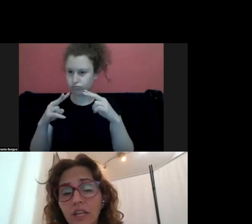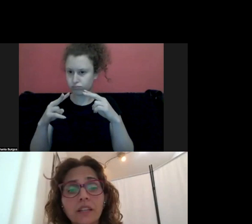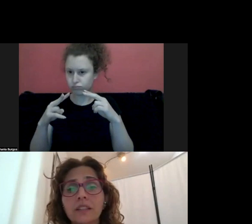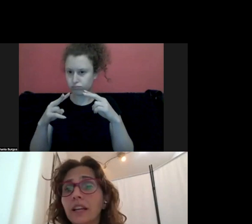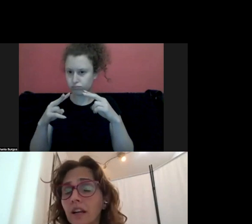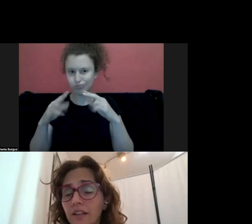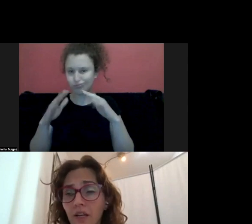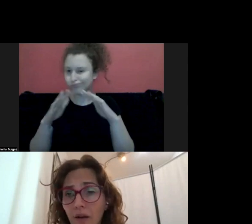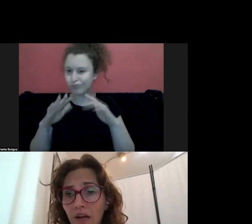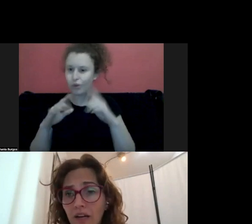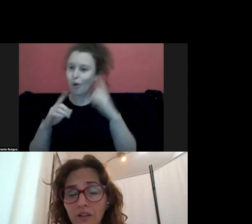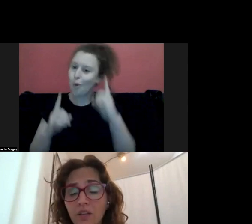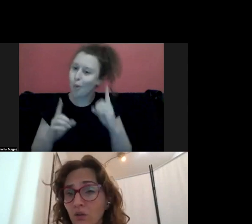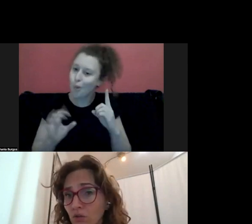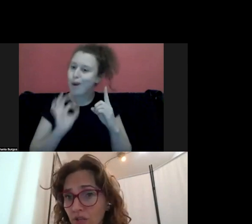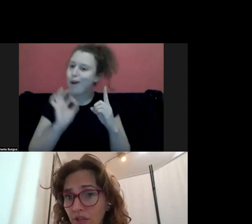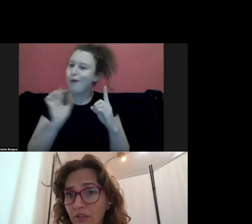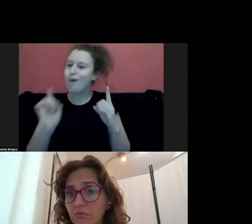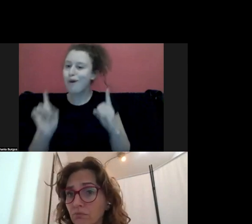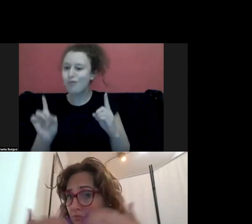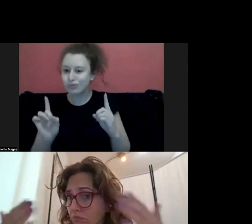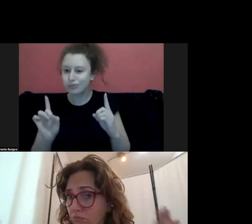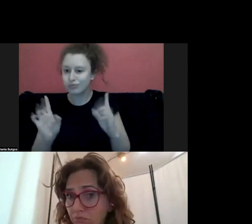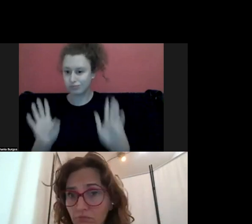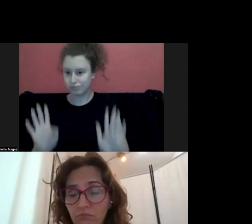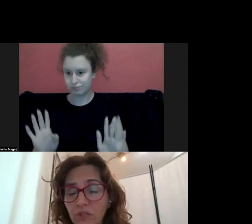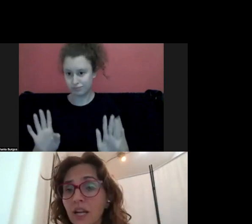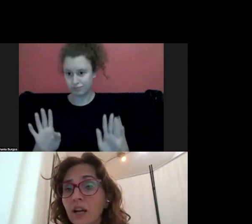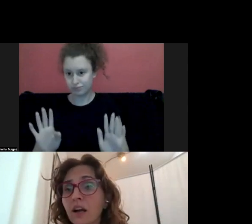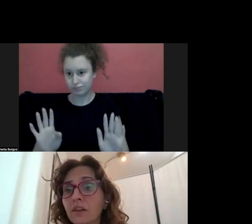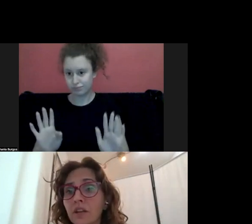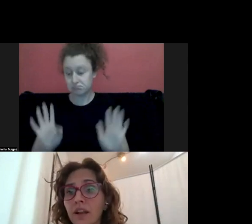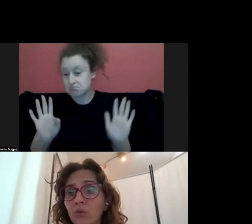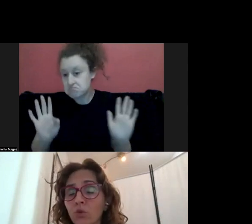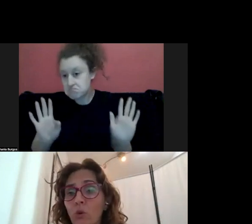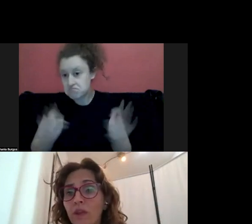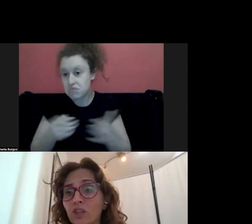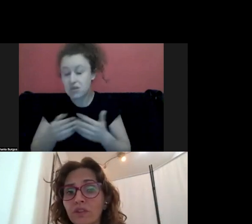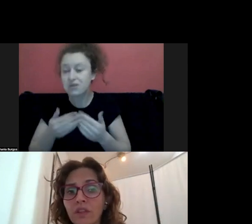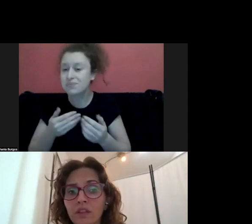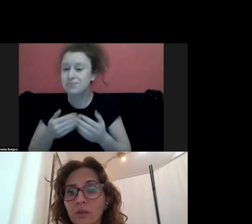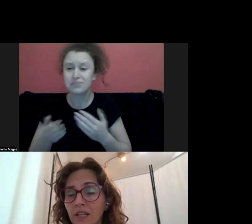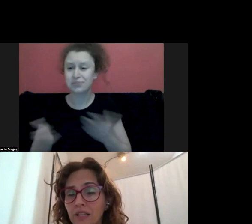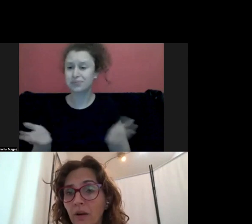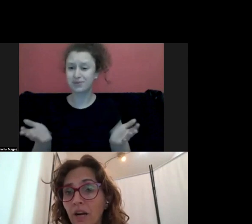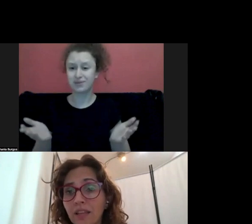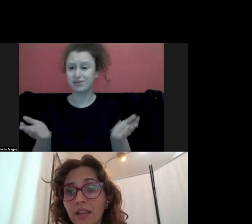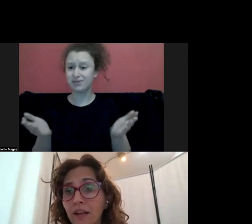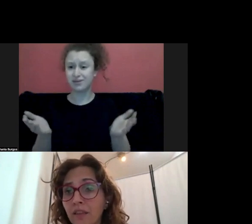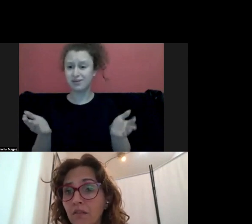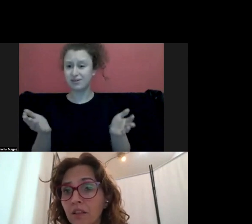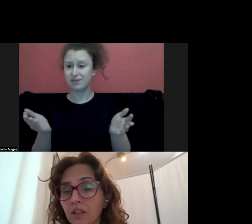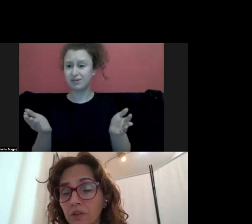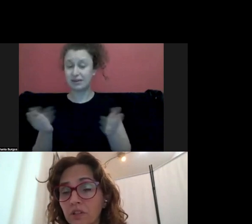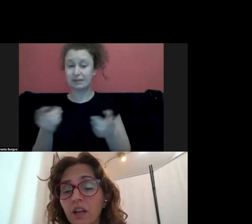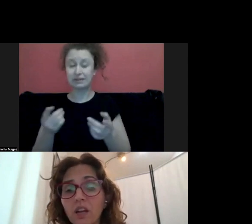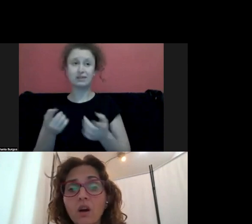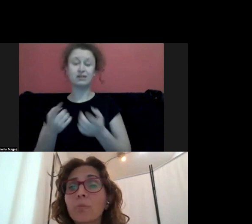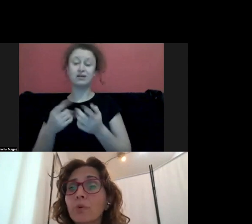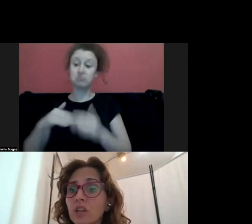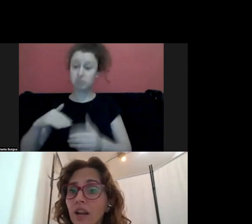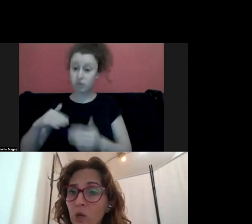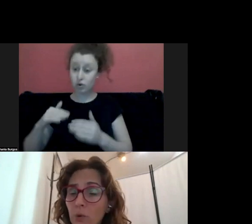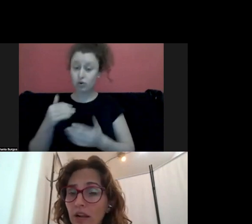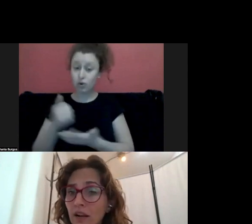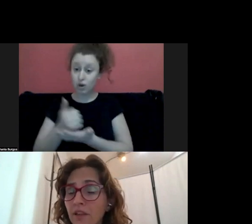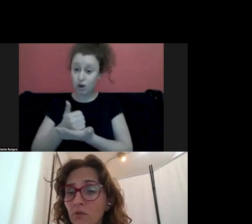mayor y tenga que trabajar, si consigue llegar a tener la autonomía suficiente para trabajar y tiene que hacer una entrevista,